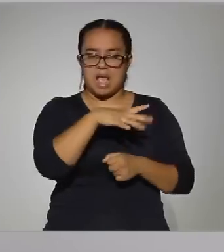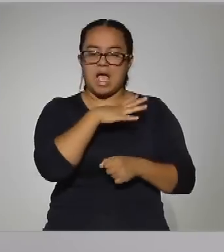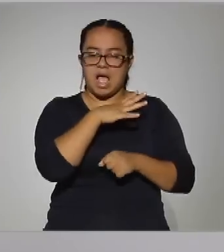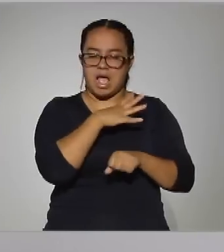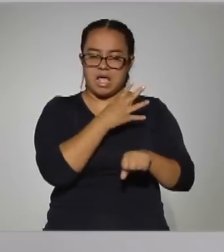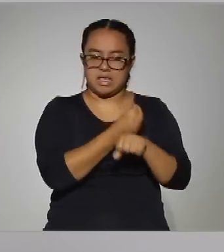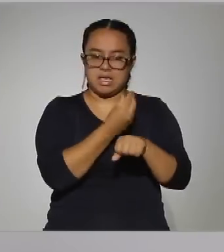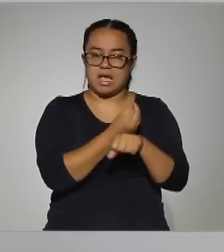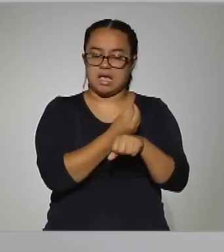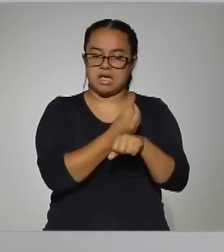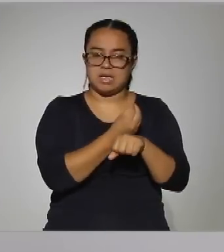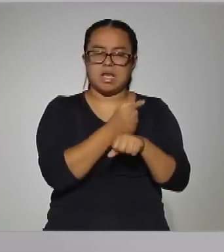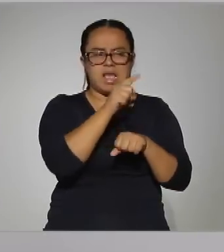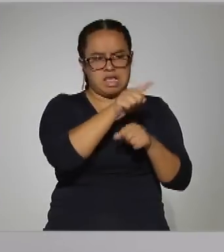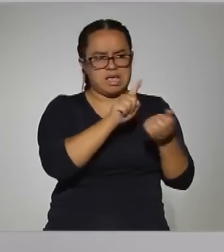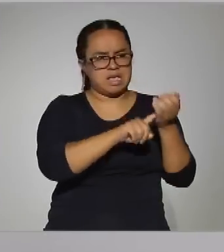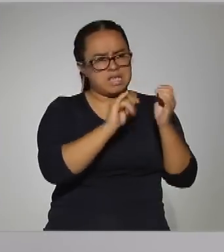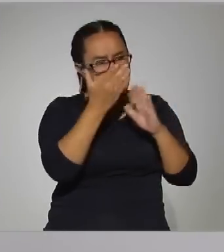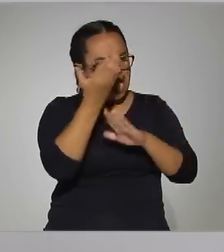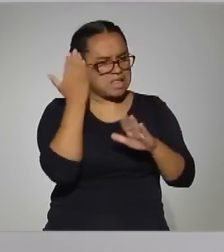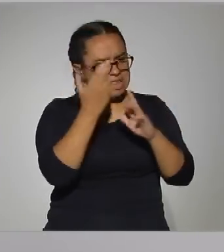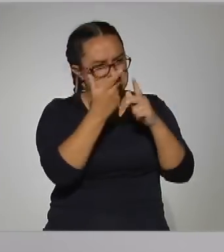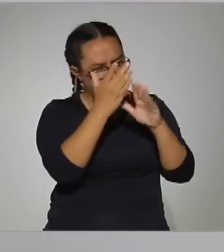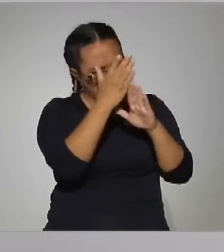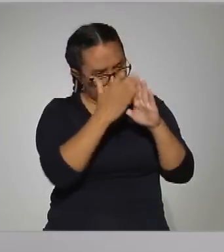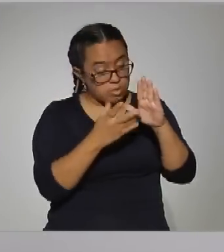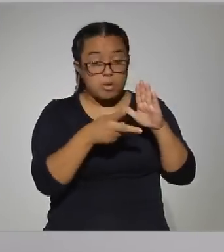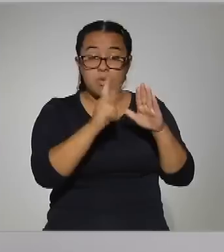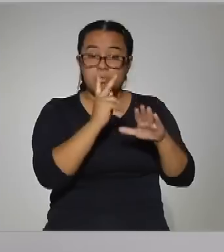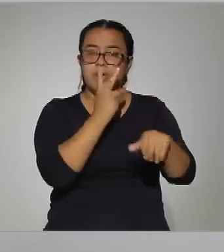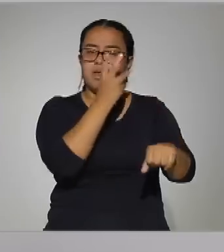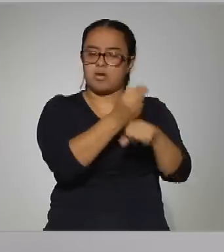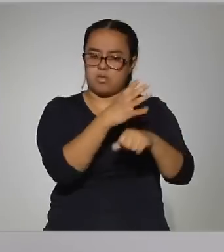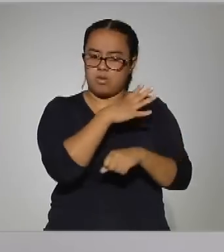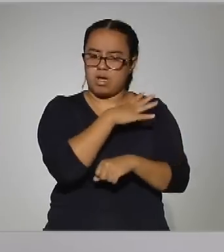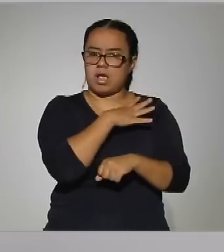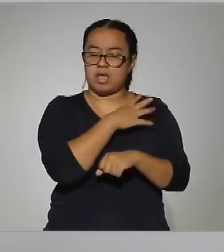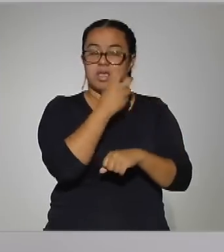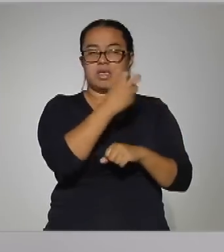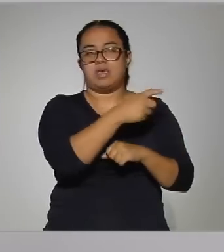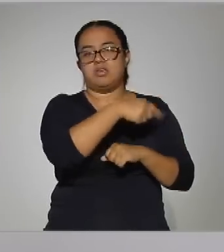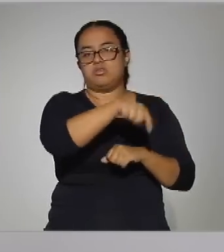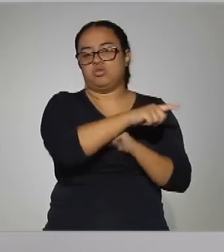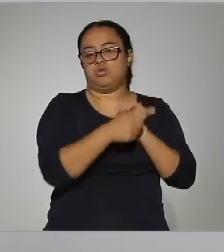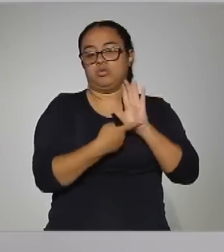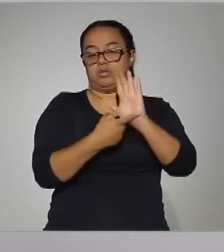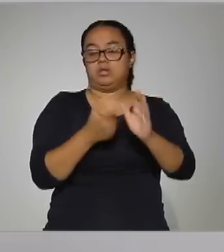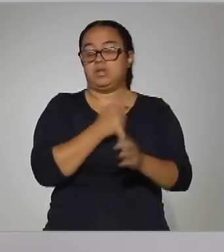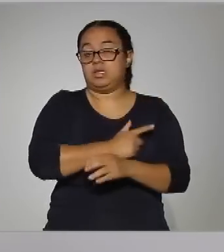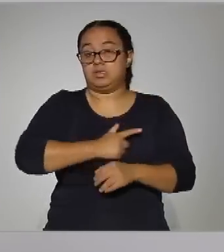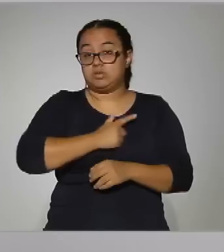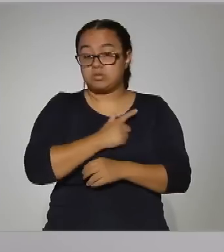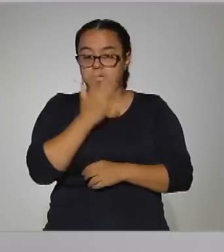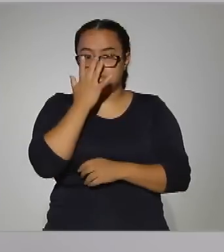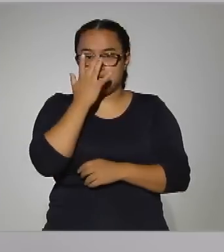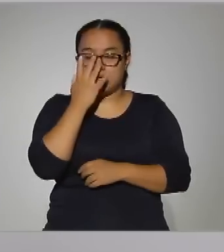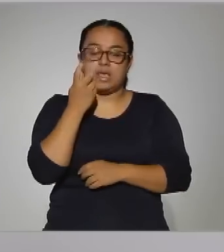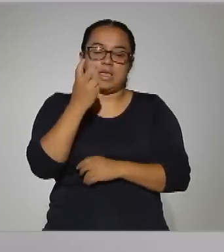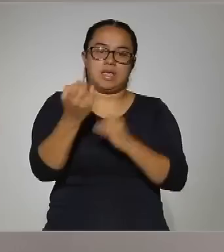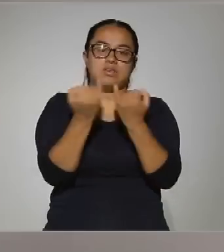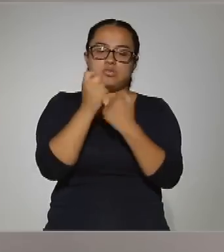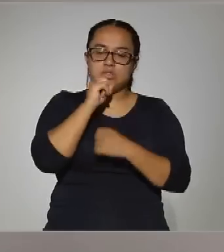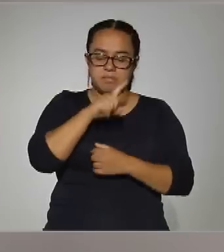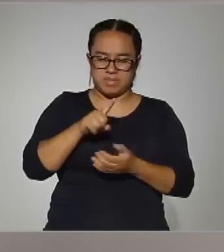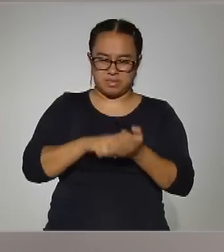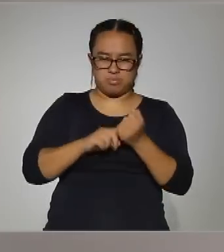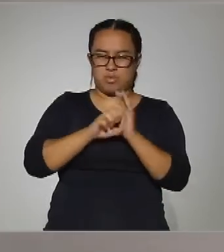que pudo ser reparado y que no queda trazado y marcado. Y creo que es algo de eso de lo que se trata, ¿no? Que esas cicatrices